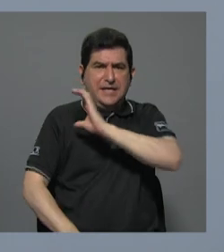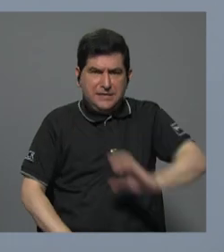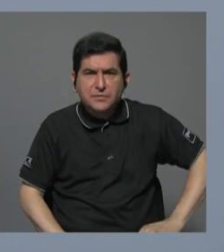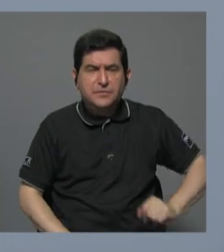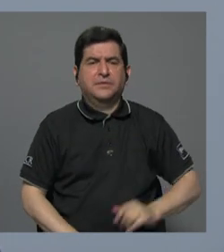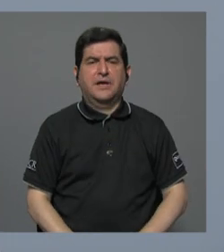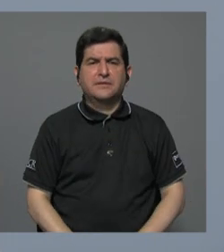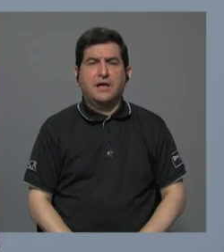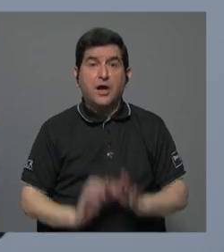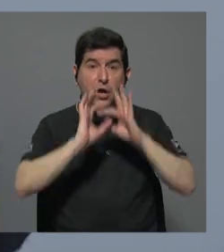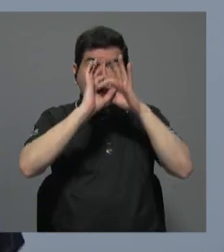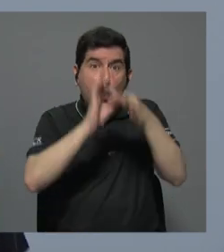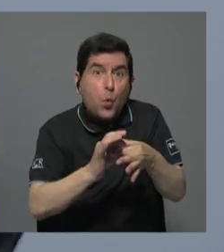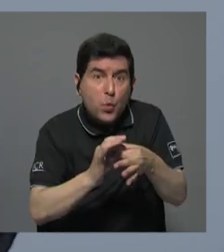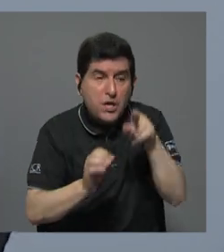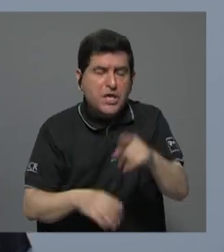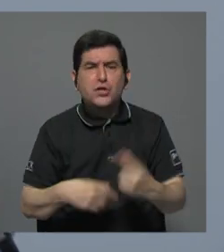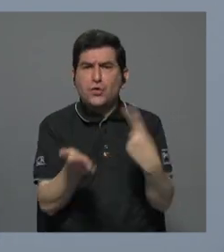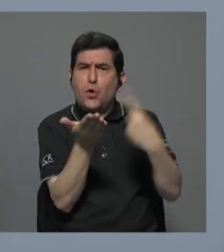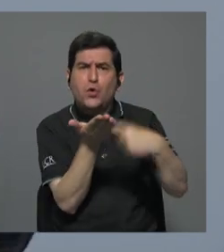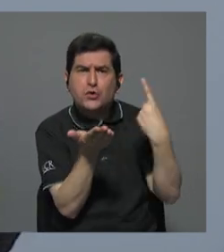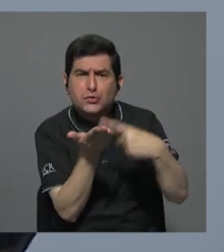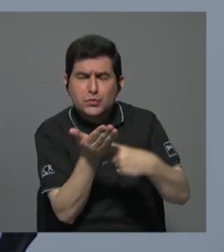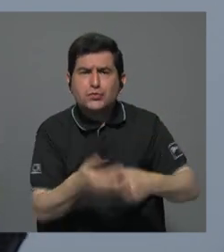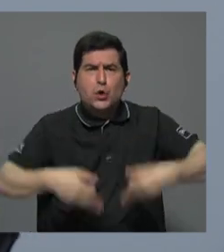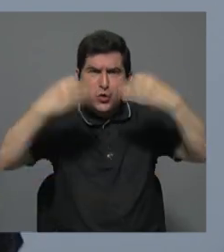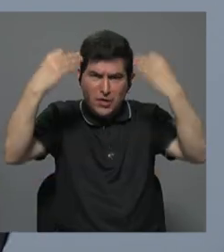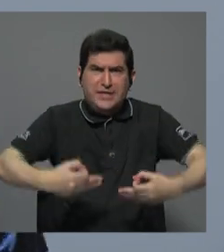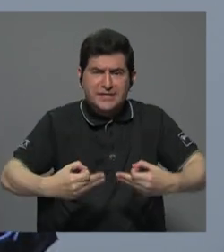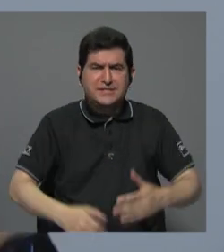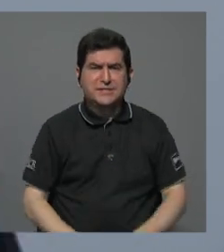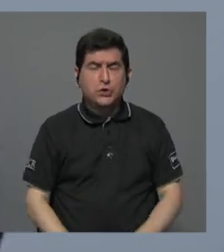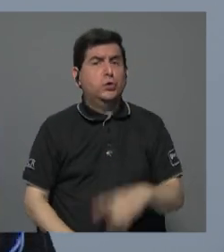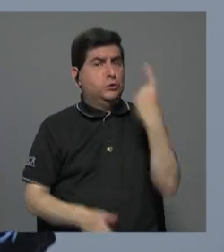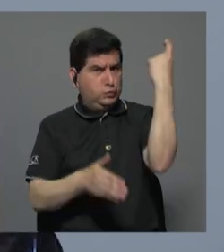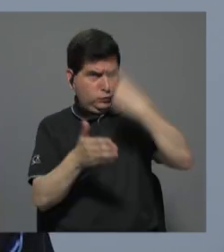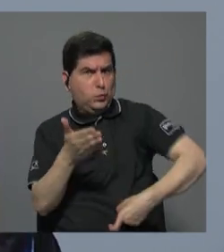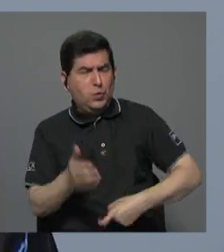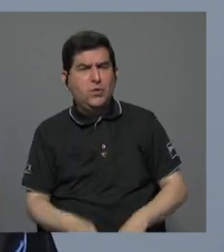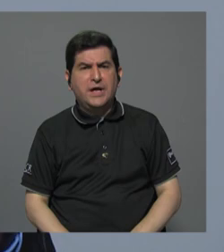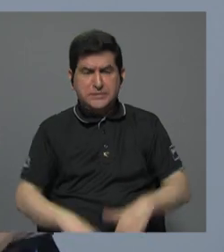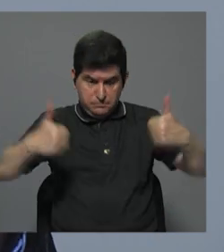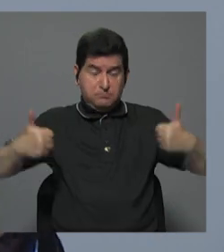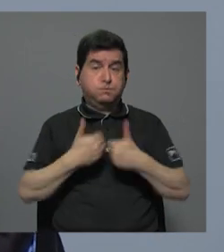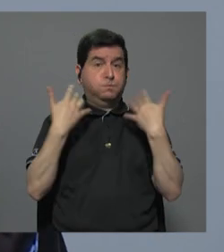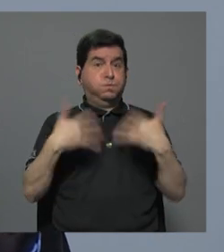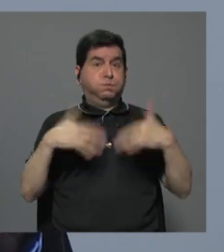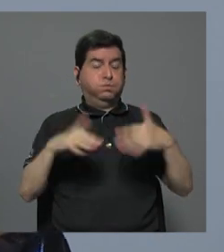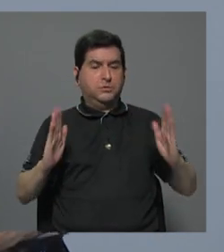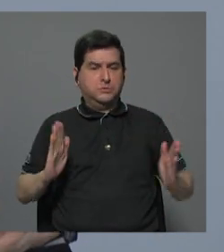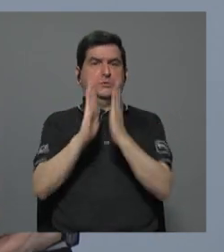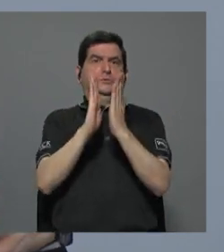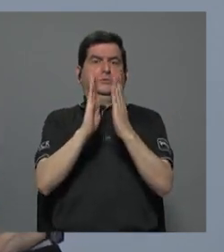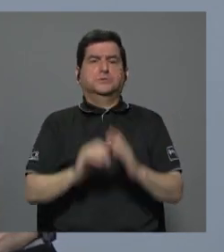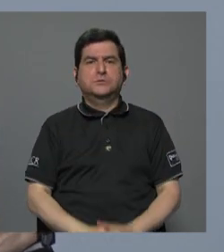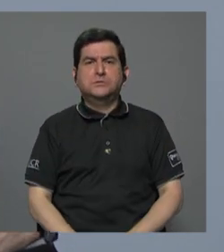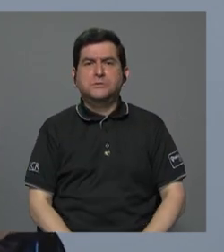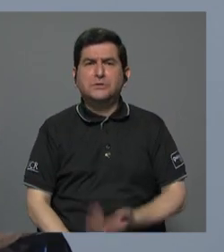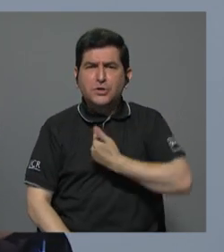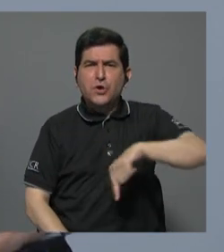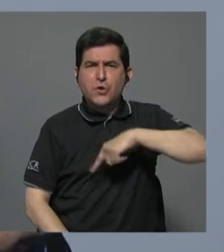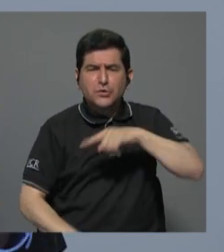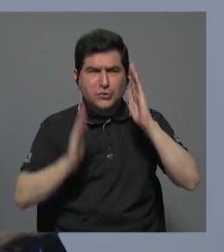que de la mano de esta discusión y de estas decisiones que van a ser muy duras y son muy desafiantes lo que estamos enfrentando es que nos